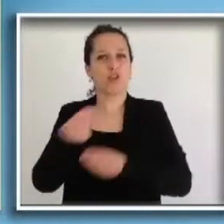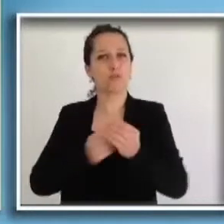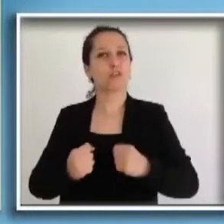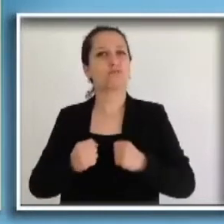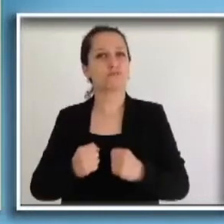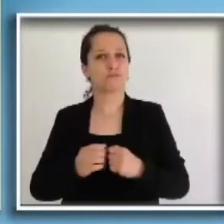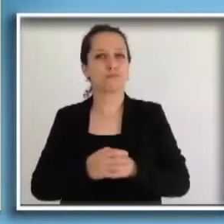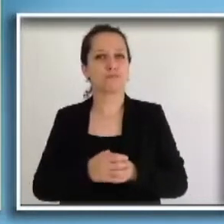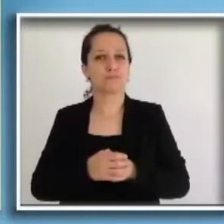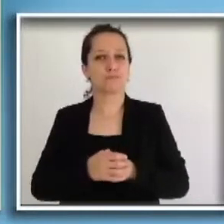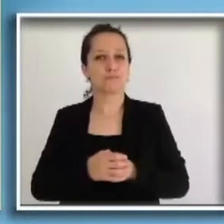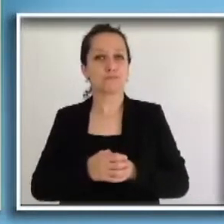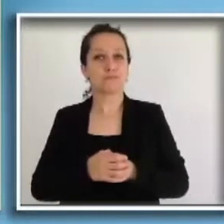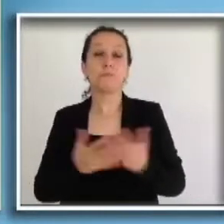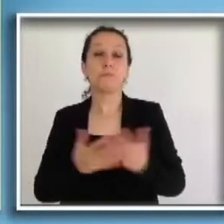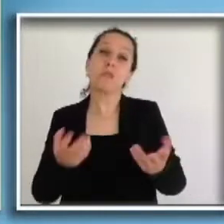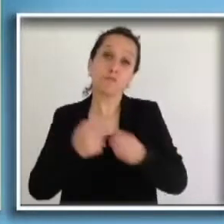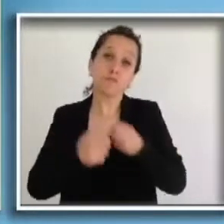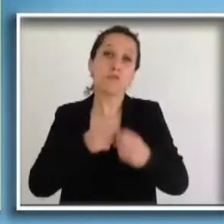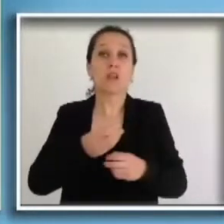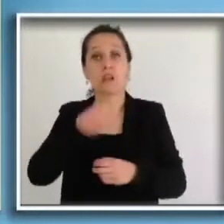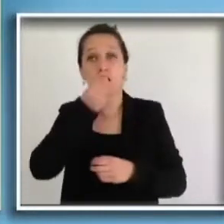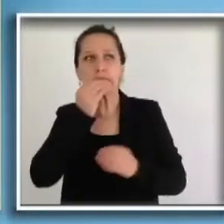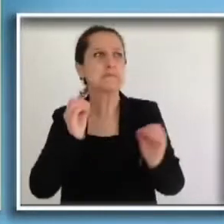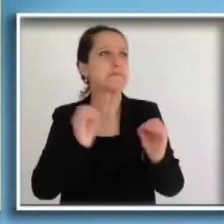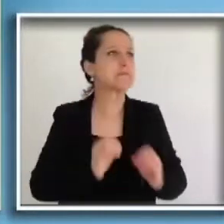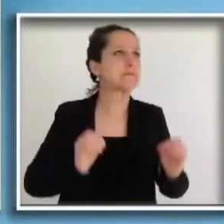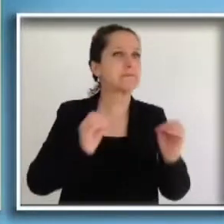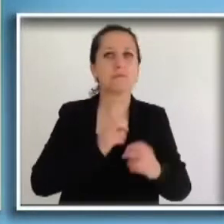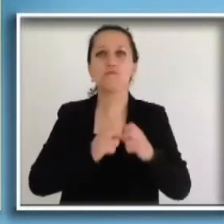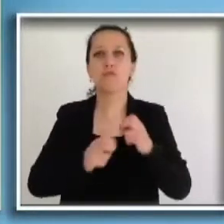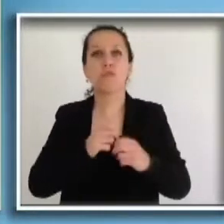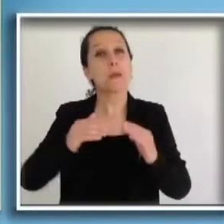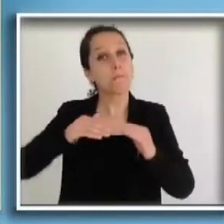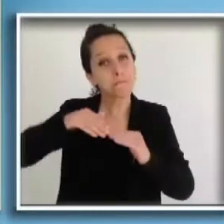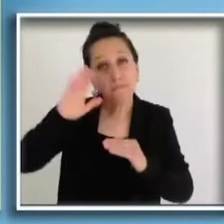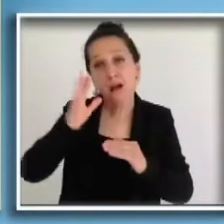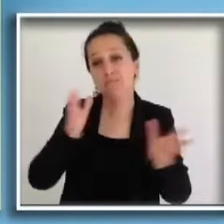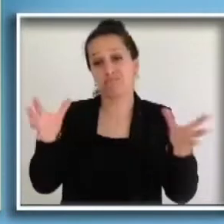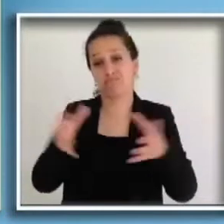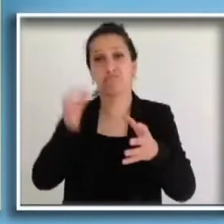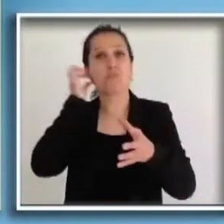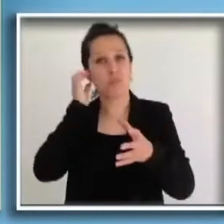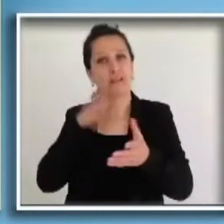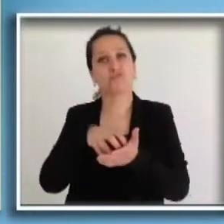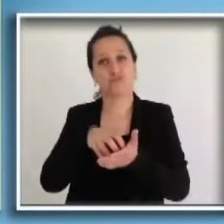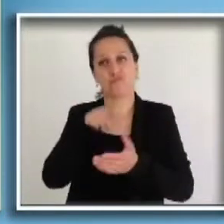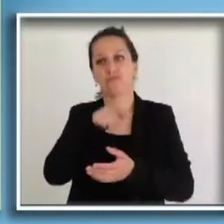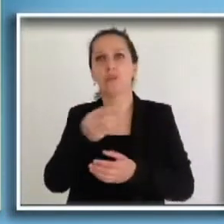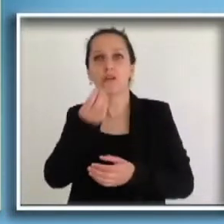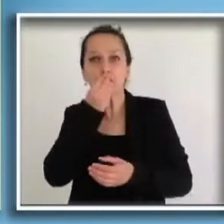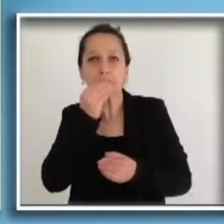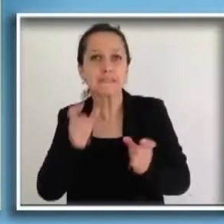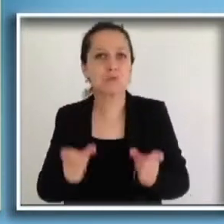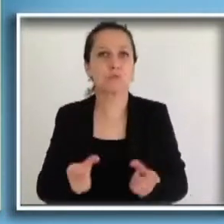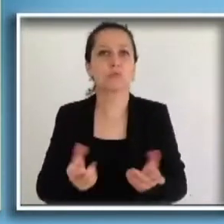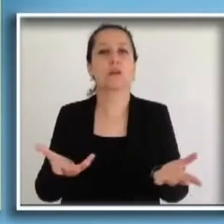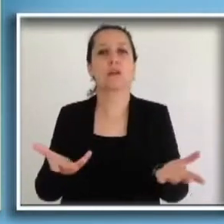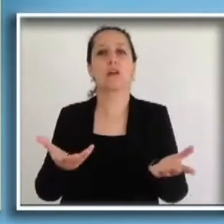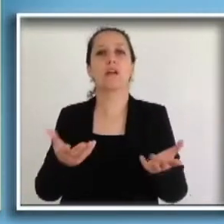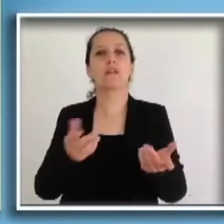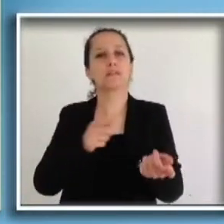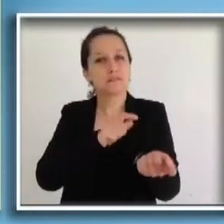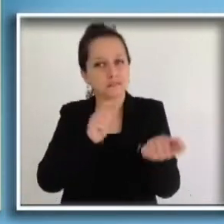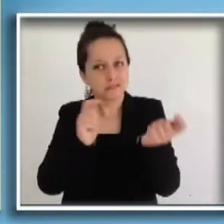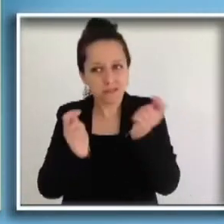problemáticas como la inseguridad alimentaria que afecta mayoritariamente a las mujeres integrar una perspectiva de transición justa con